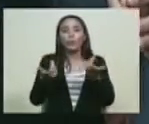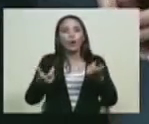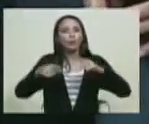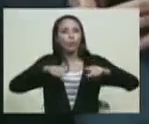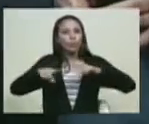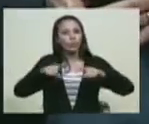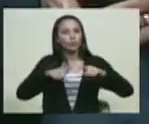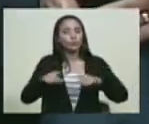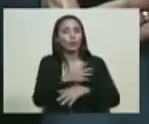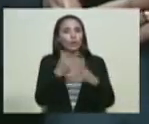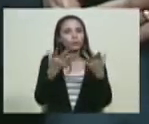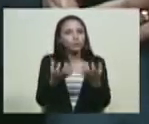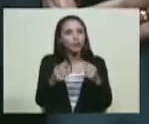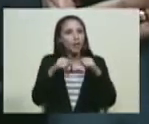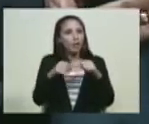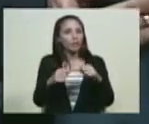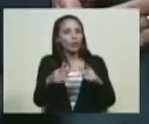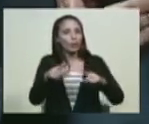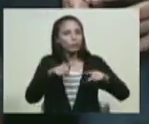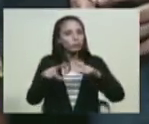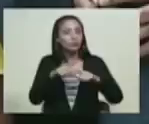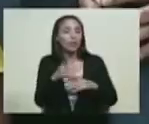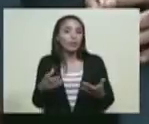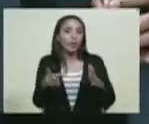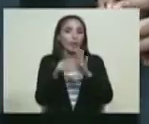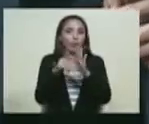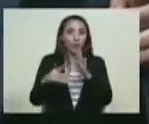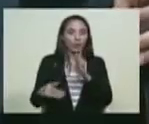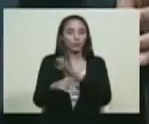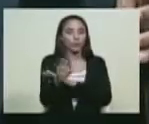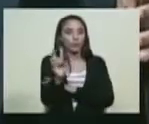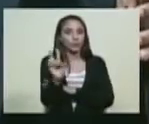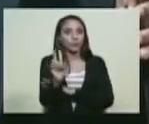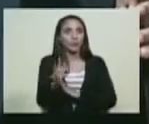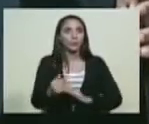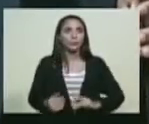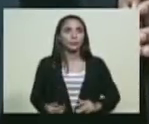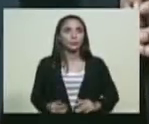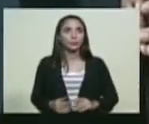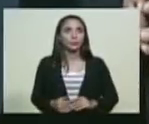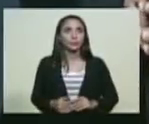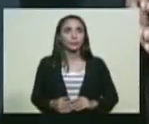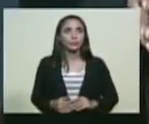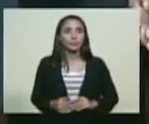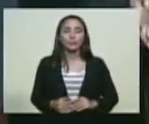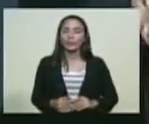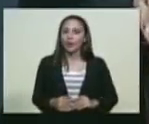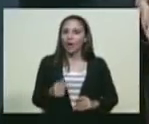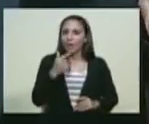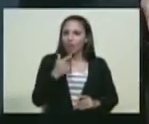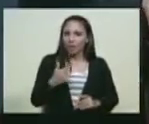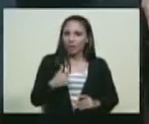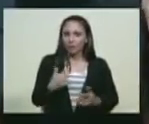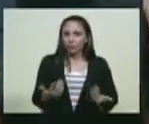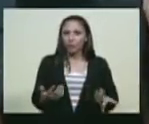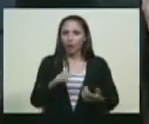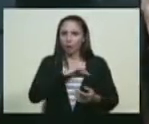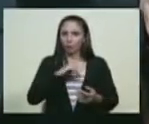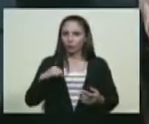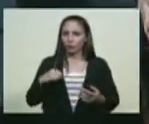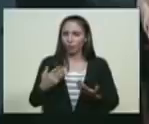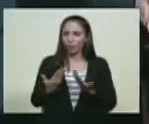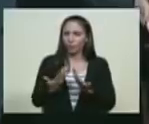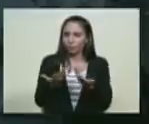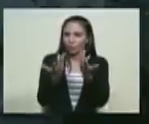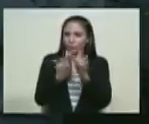y la consolidación del Estado de Derecho en Venezuela. Particularmente nos ha pedido a nosotros como poder